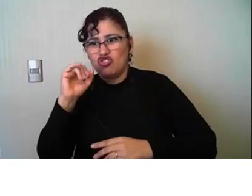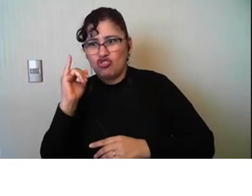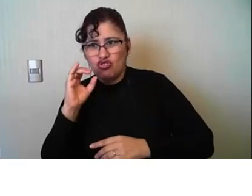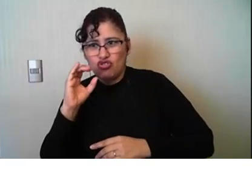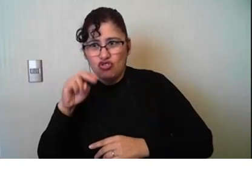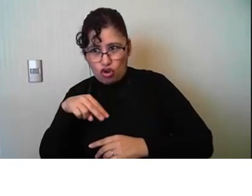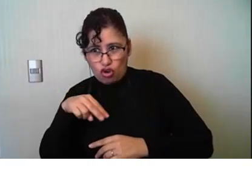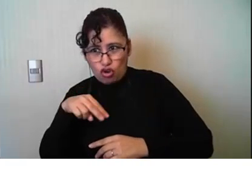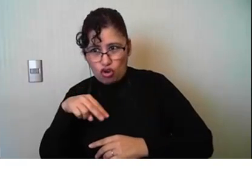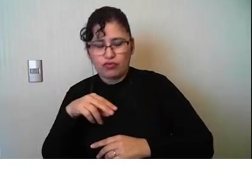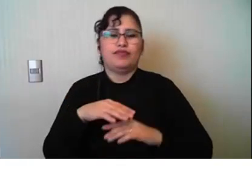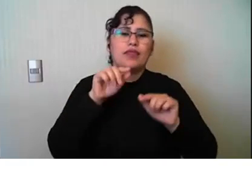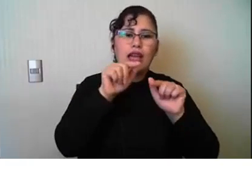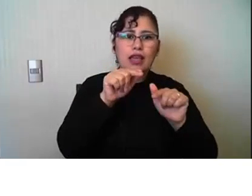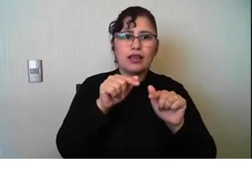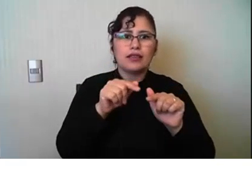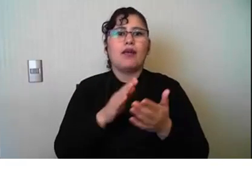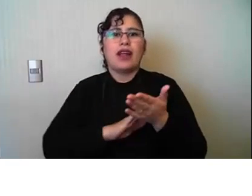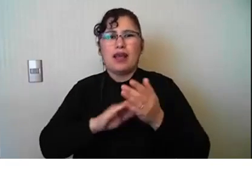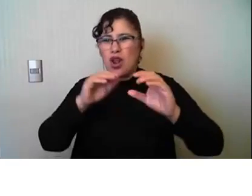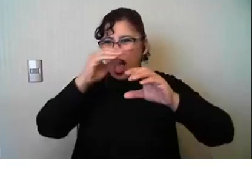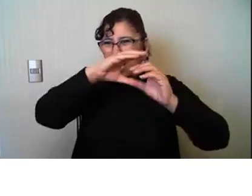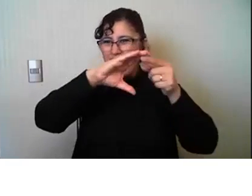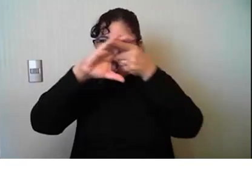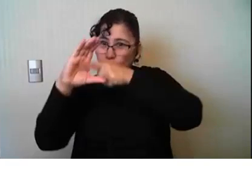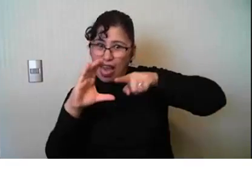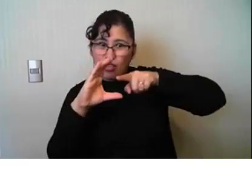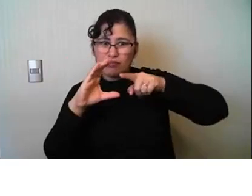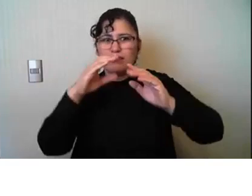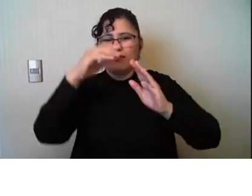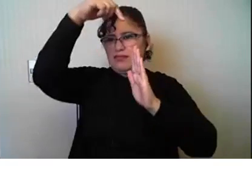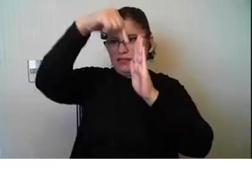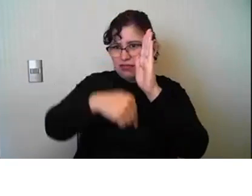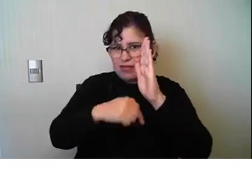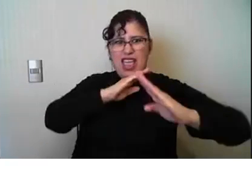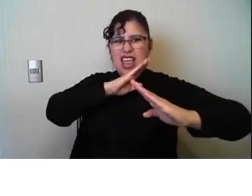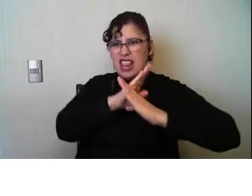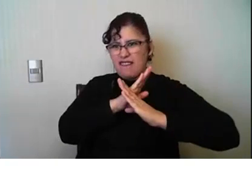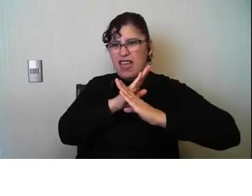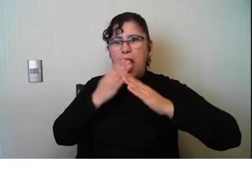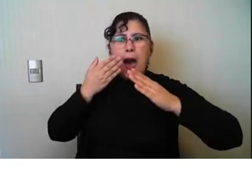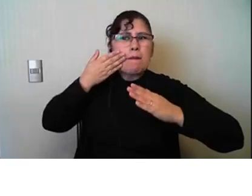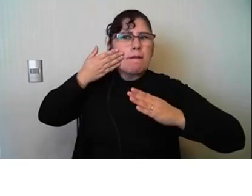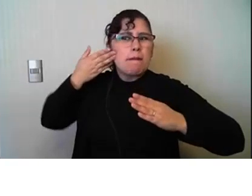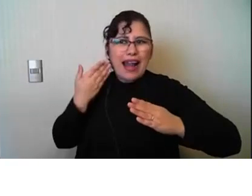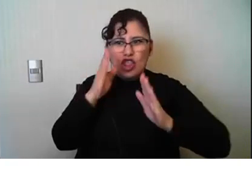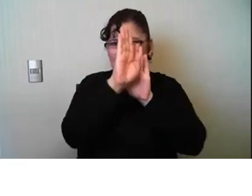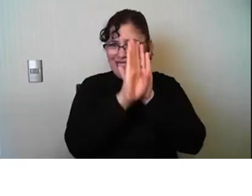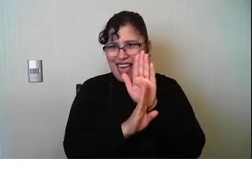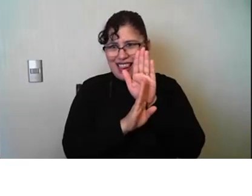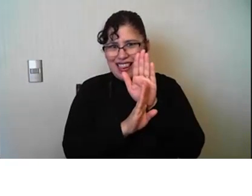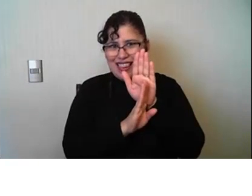inhibir al palio medial. Y el palio medial está inhibiendo al tálamo.